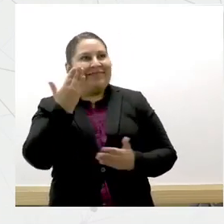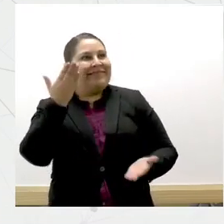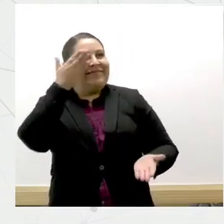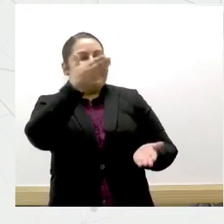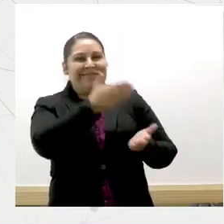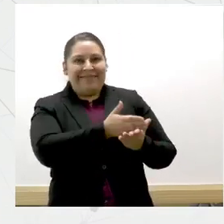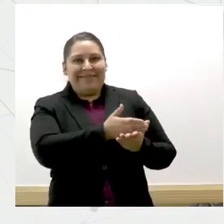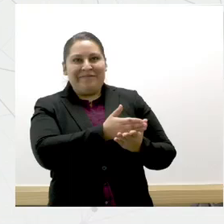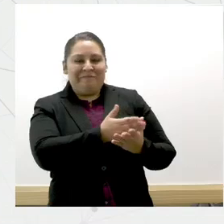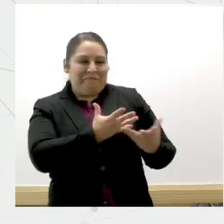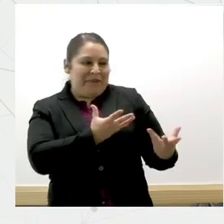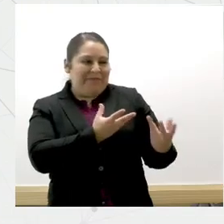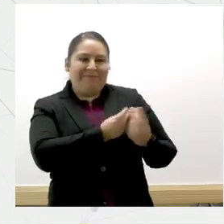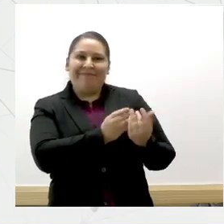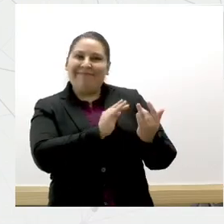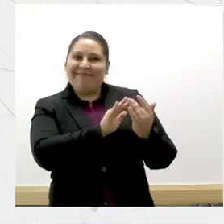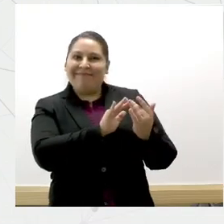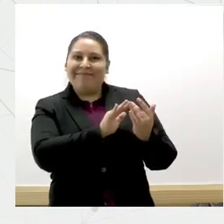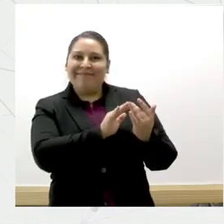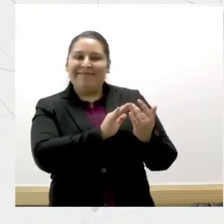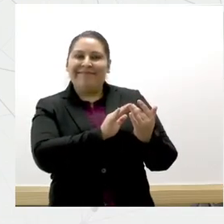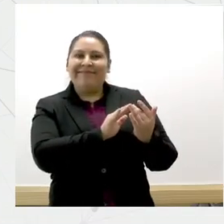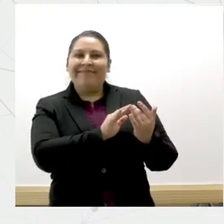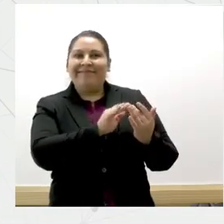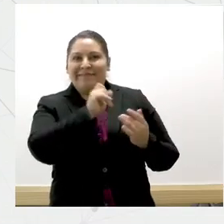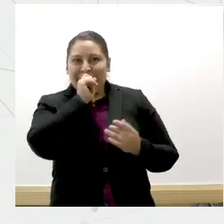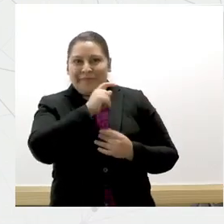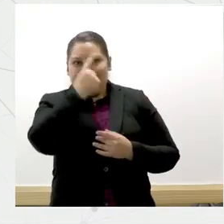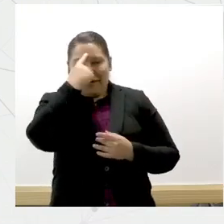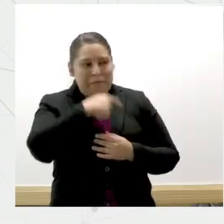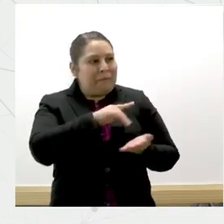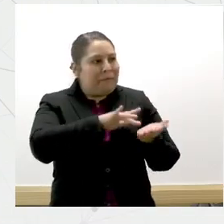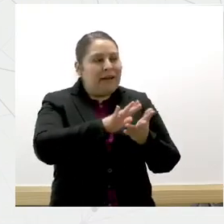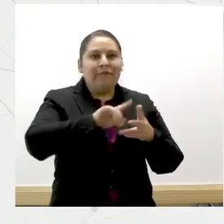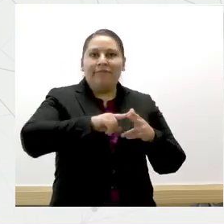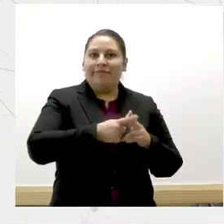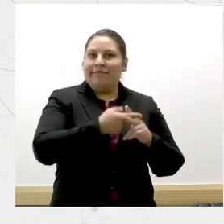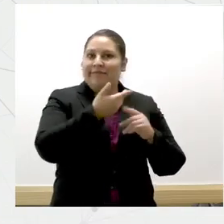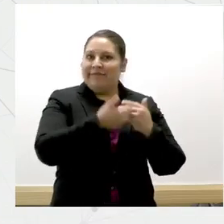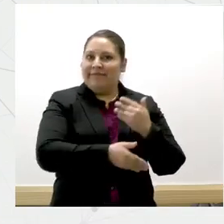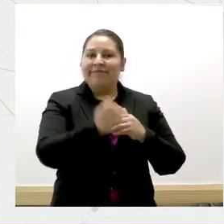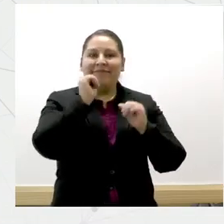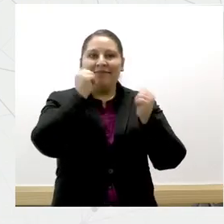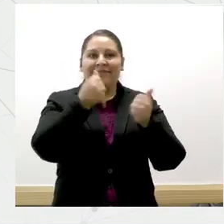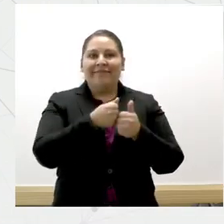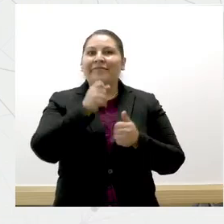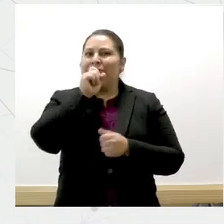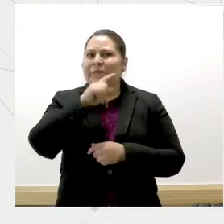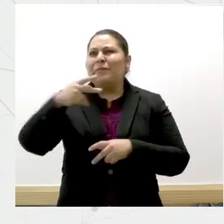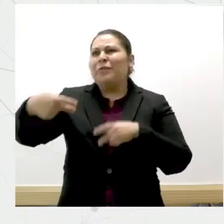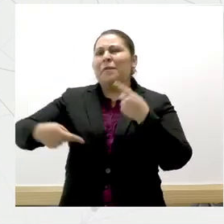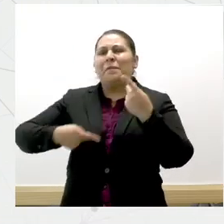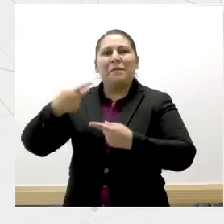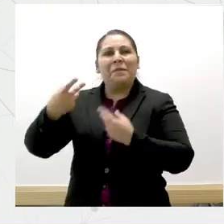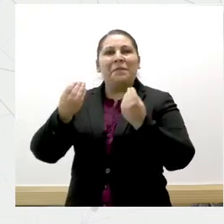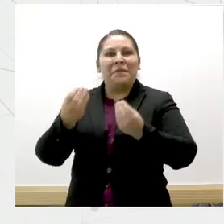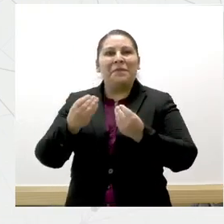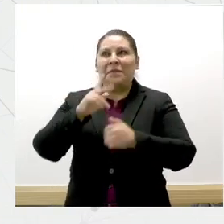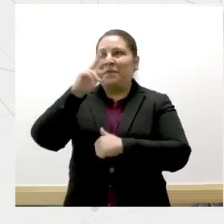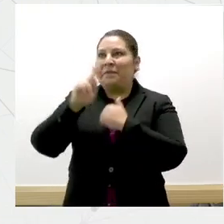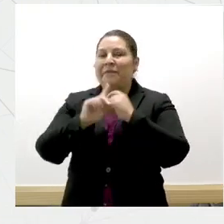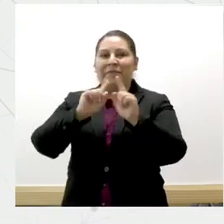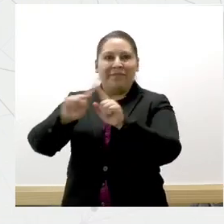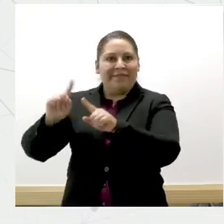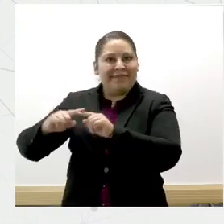¿no?, de la puesta en marcha de esta asociación, ¿no?, que nos han preguntado en distintas ocasiones desde distintos países también,